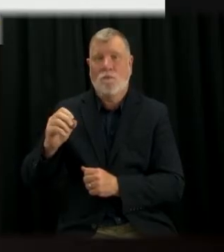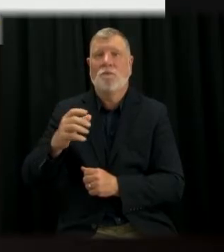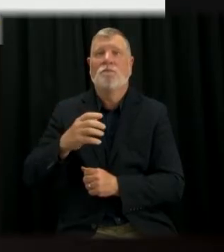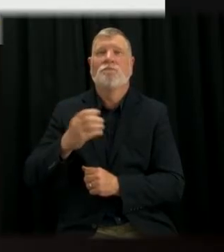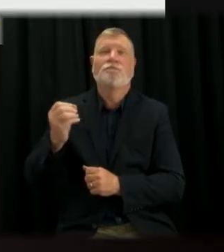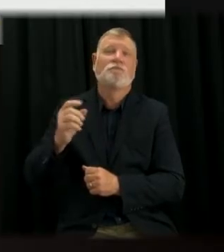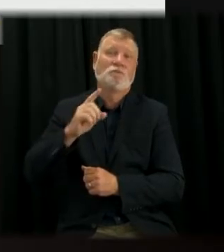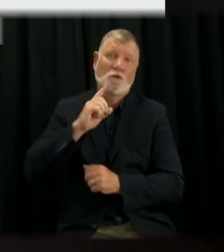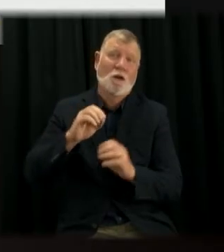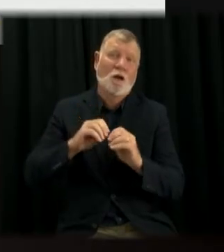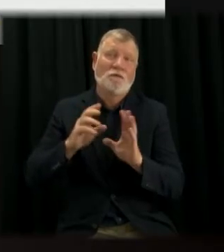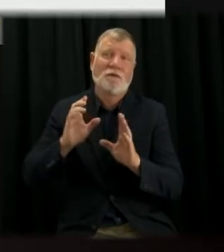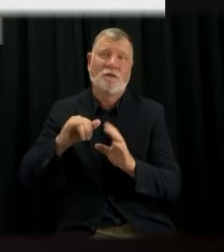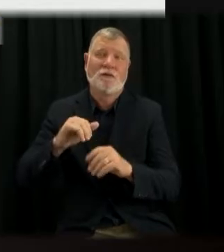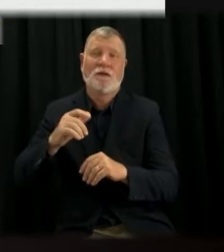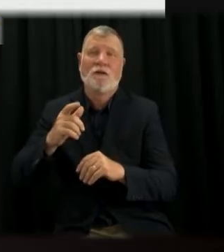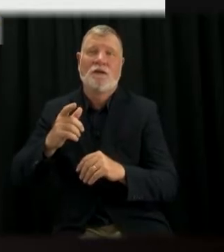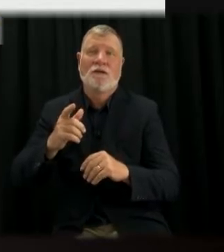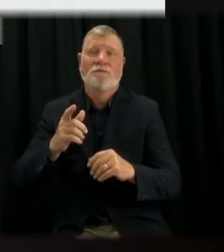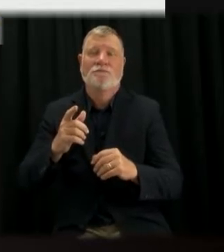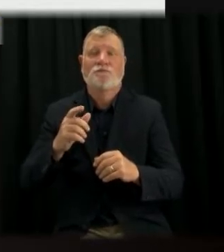del Banco de Desarrollo Económico.